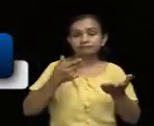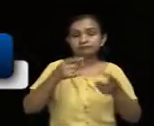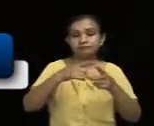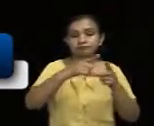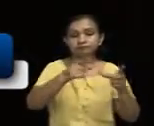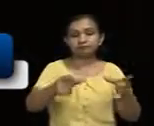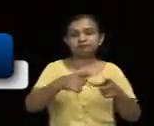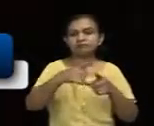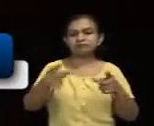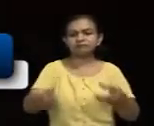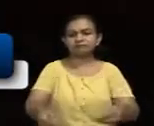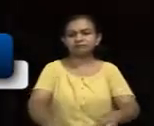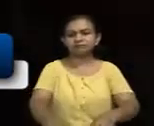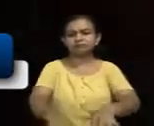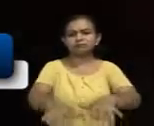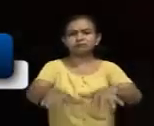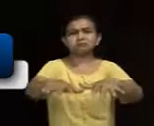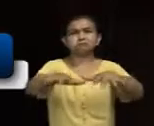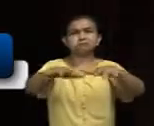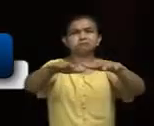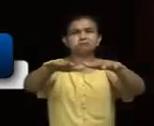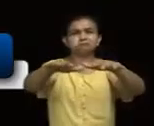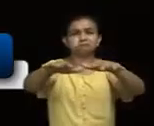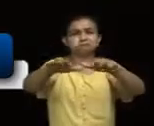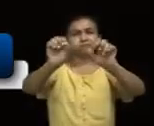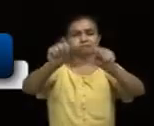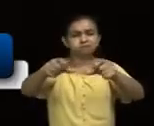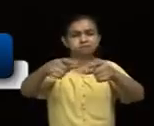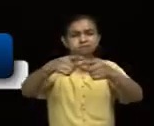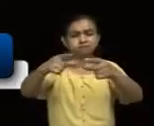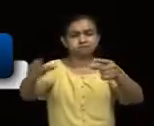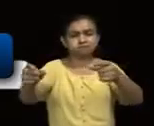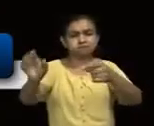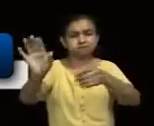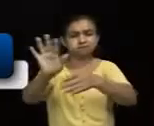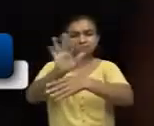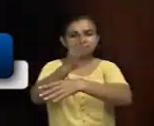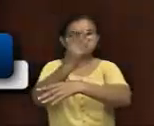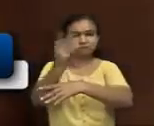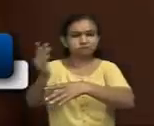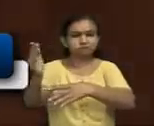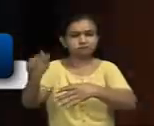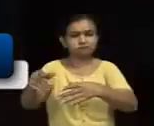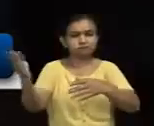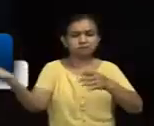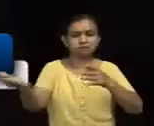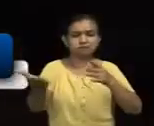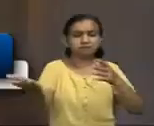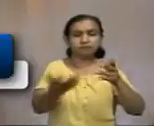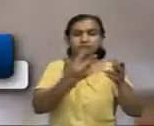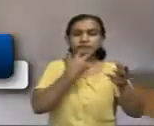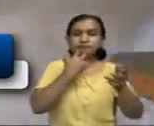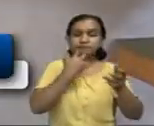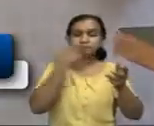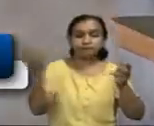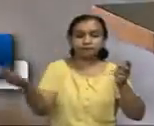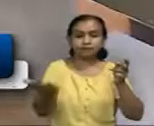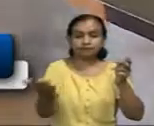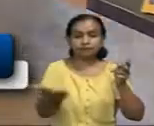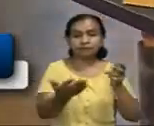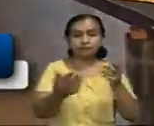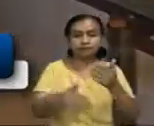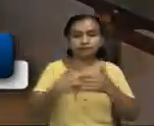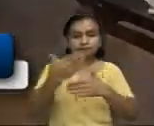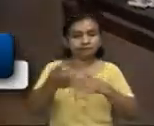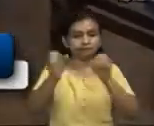hojas. Puede ser las hojas también, el monte, que muchas veces no cortamos, que está en el patio.